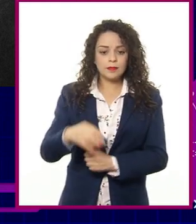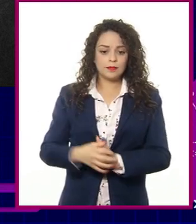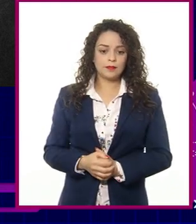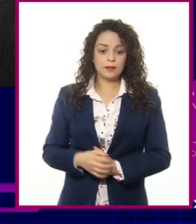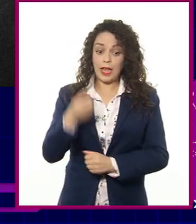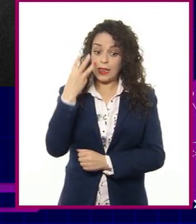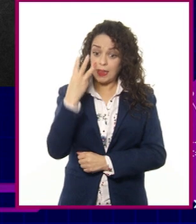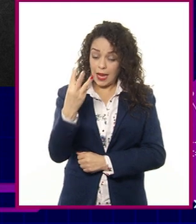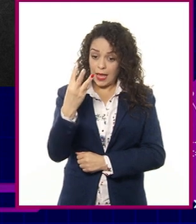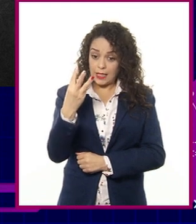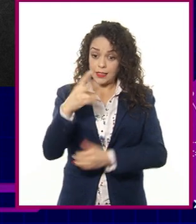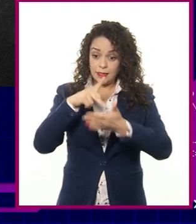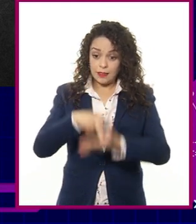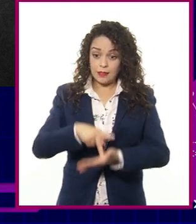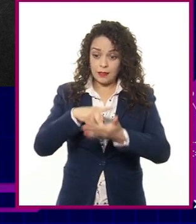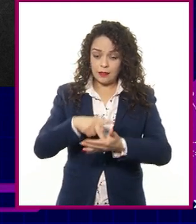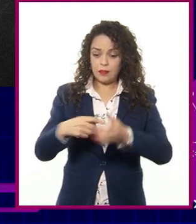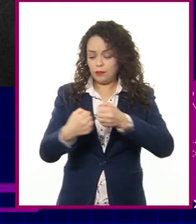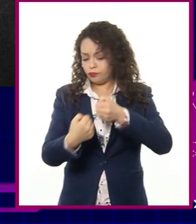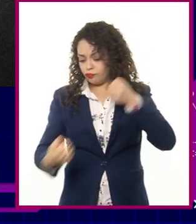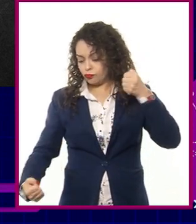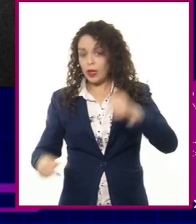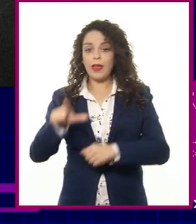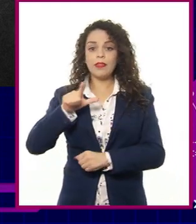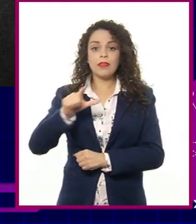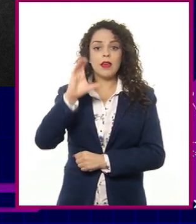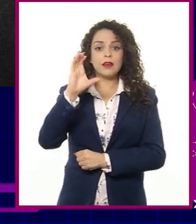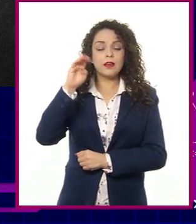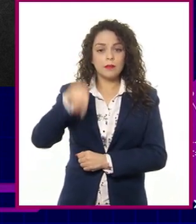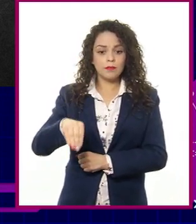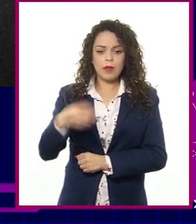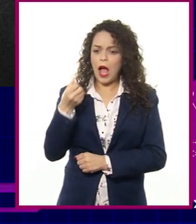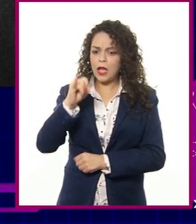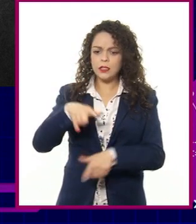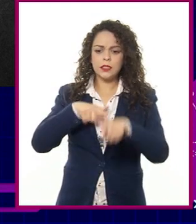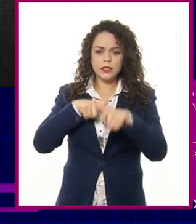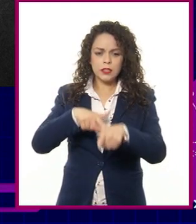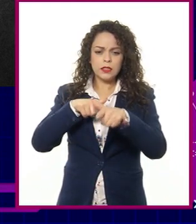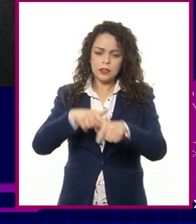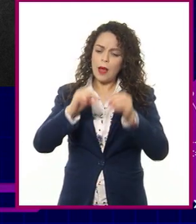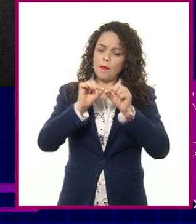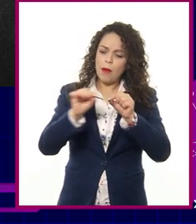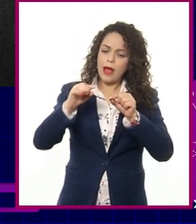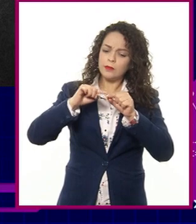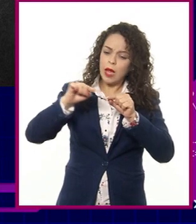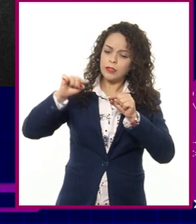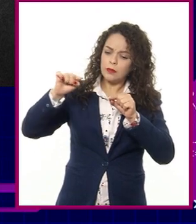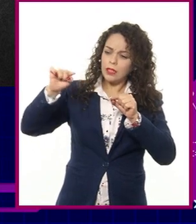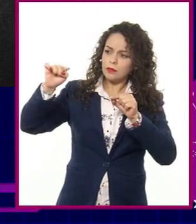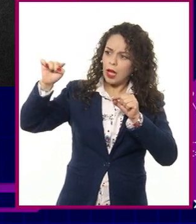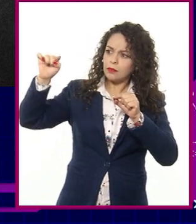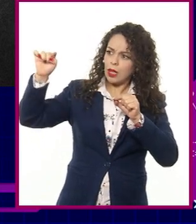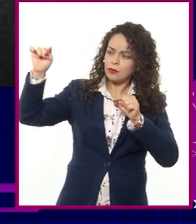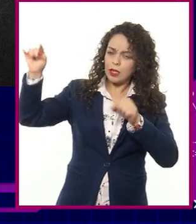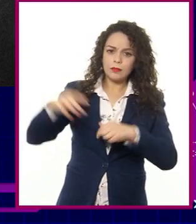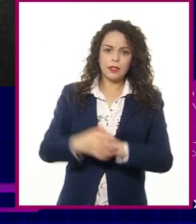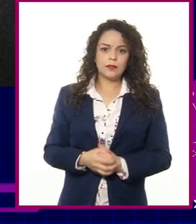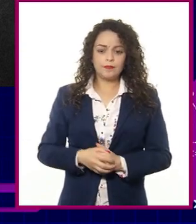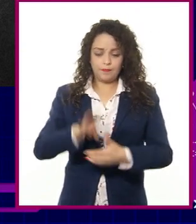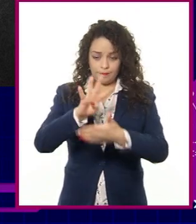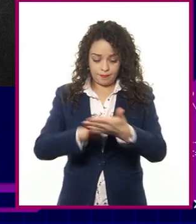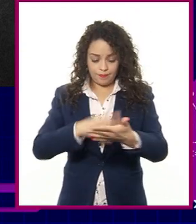longitud total del resorte es de 17 centímetros y así seguimos ubicando puntos. Hagamos una tabla con los